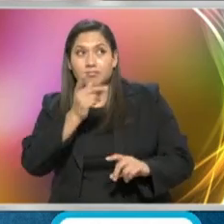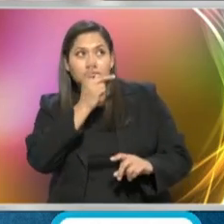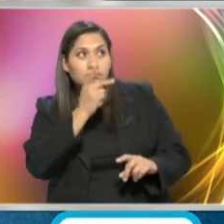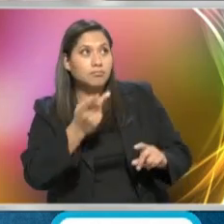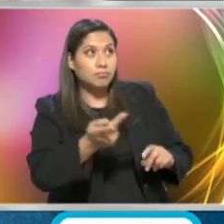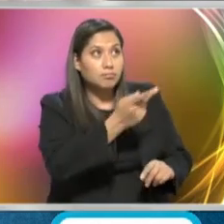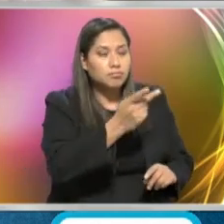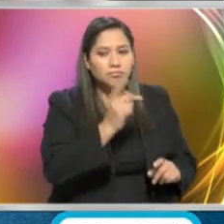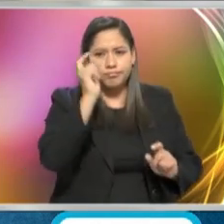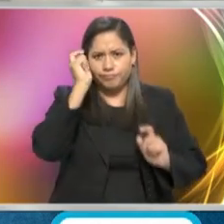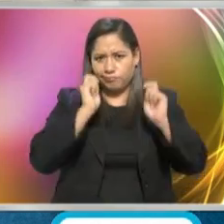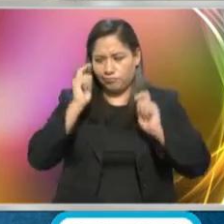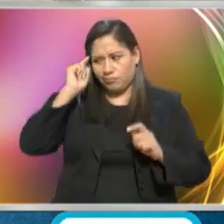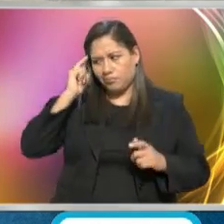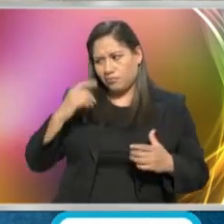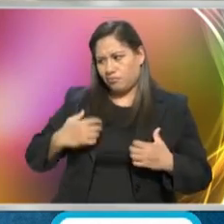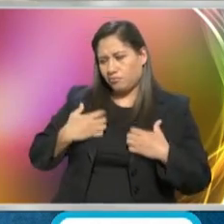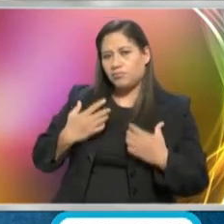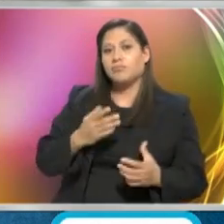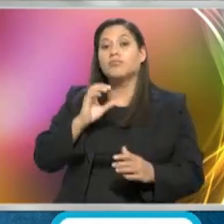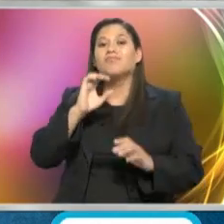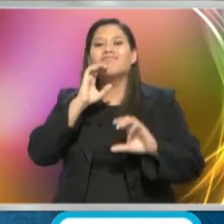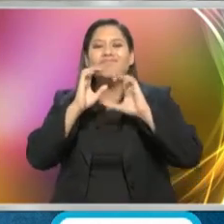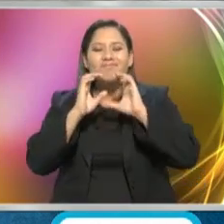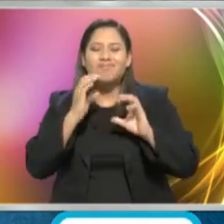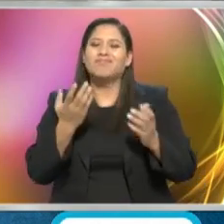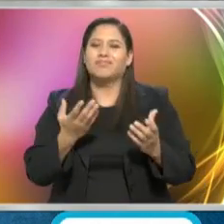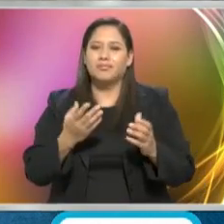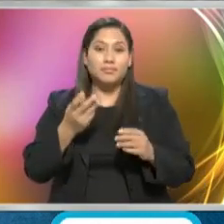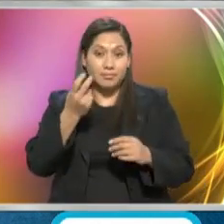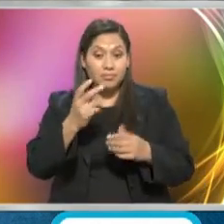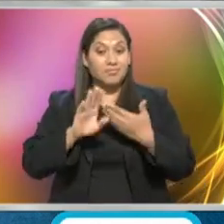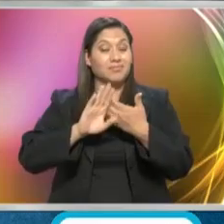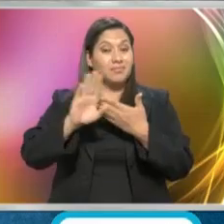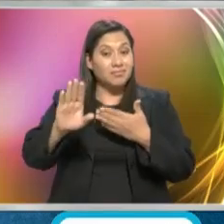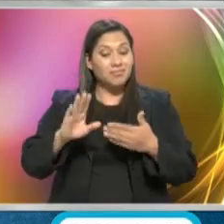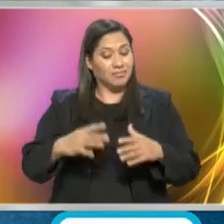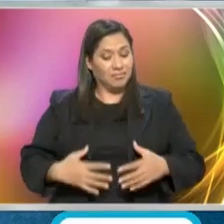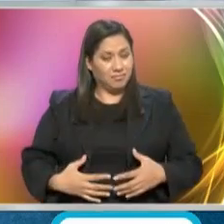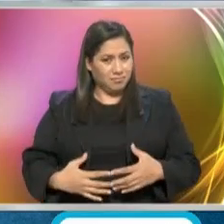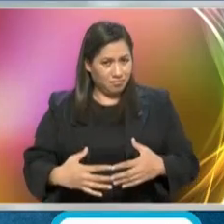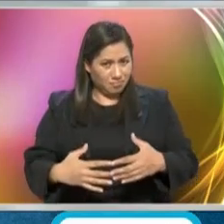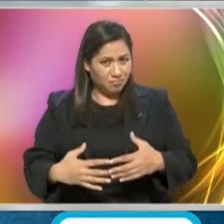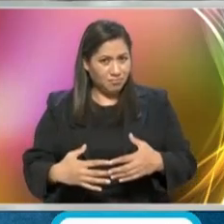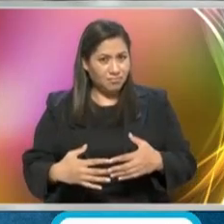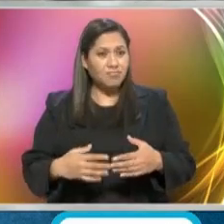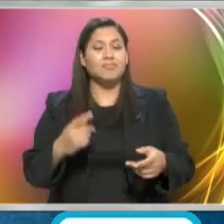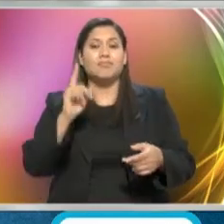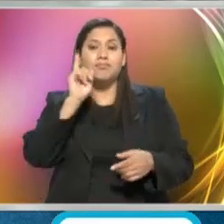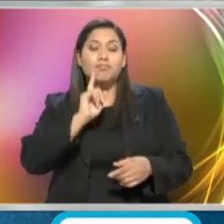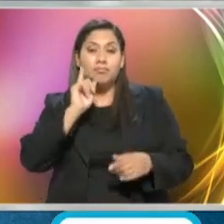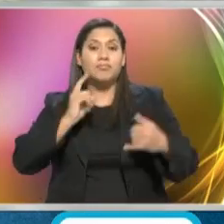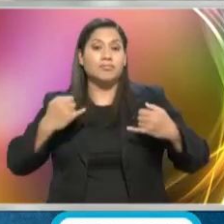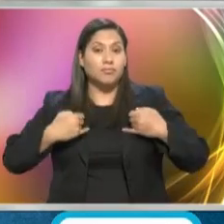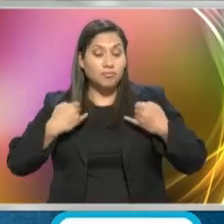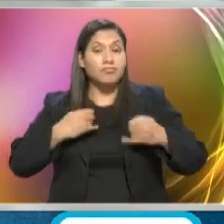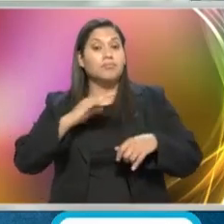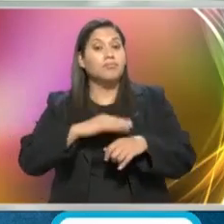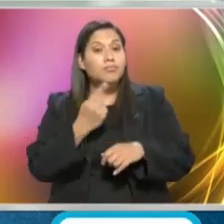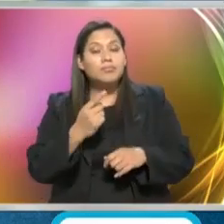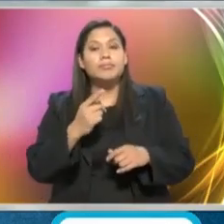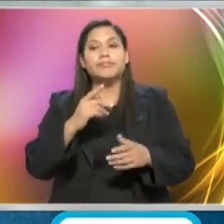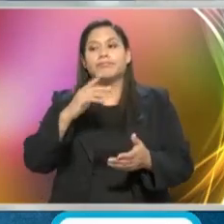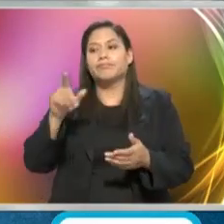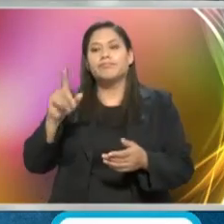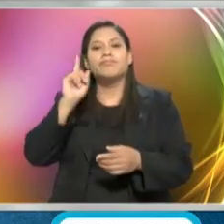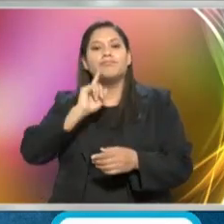se va a molestar. Comunicarse. La comunicación. Sí. Evitar un posible embarazo en la mujer adolescente porque además hablabas de que